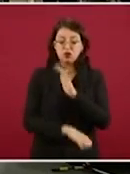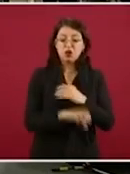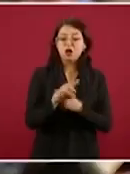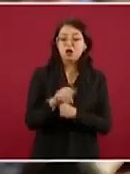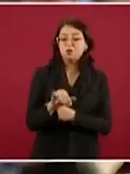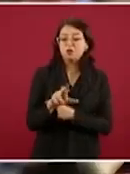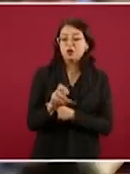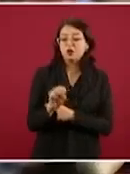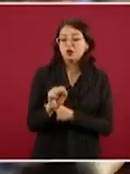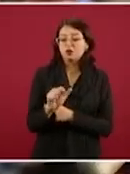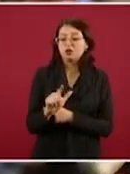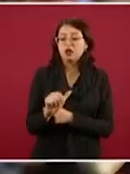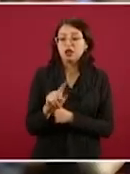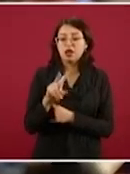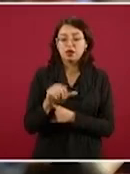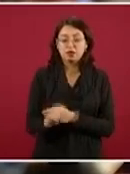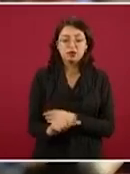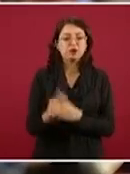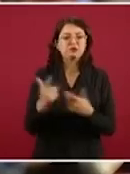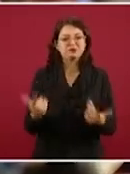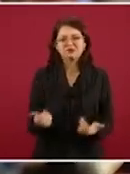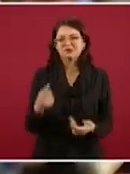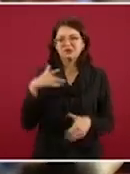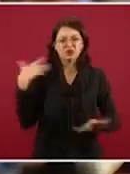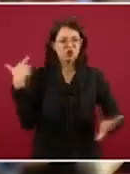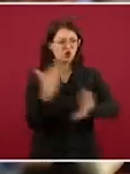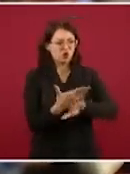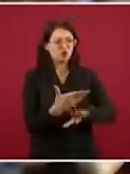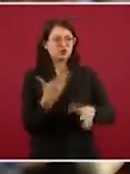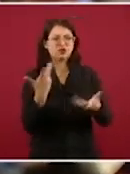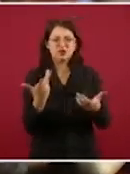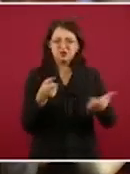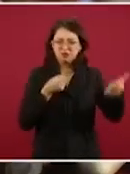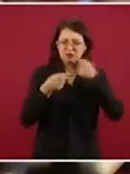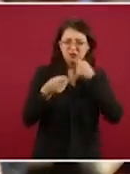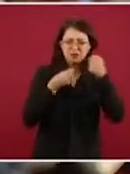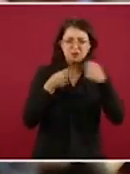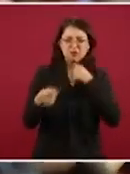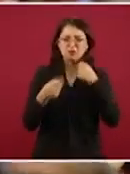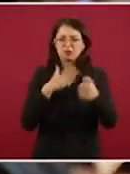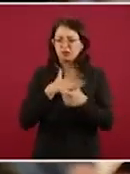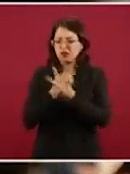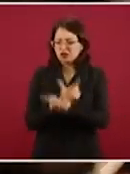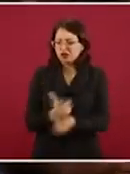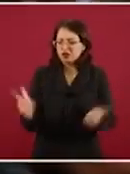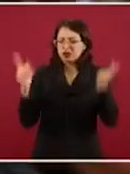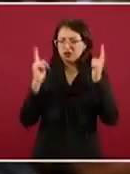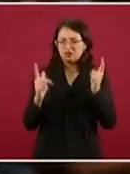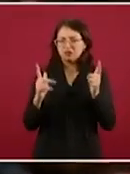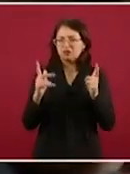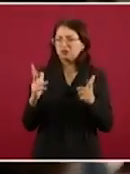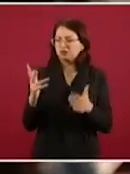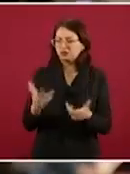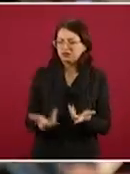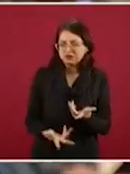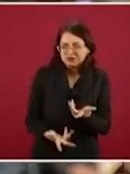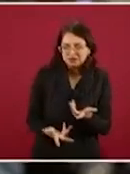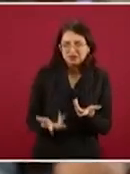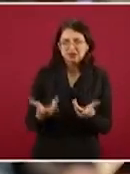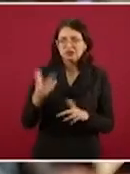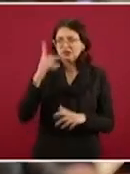Breach. Y en general este hecho afecta a todos los periodistas mexicanos porque se vulnera la libertad de prensa. Señor presidente, mi pregunta